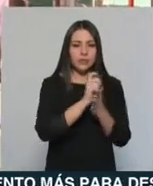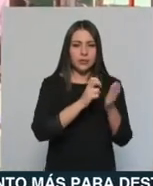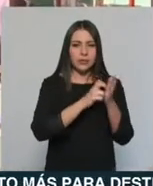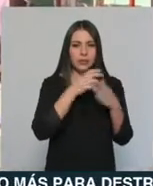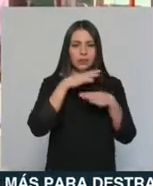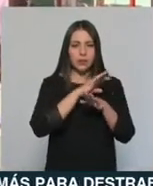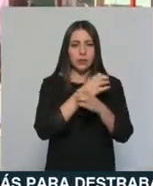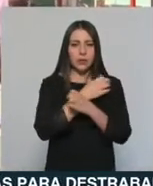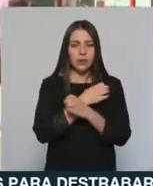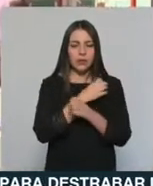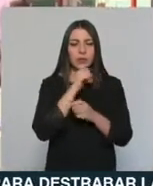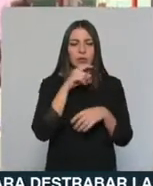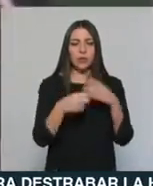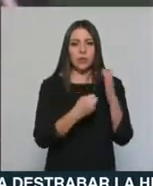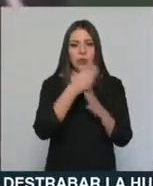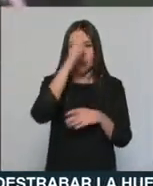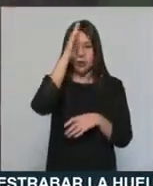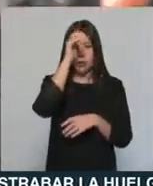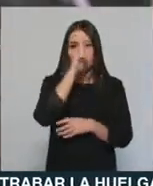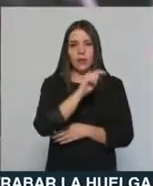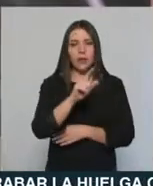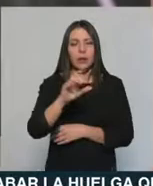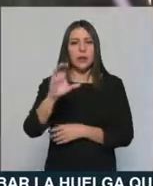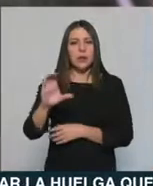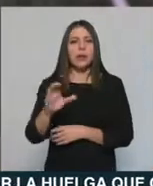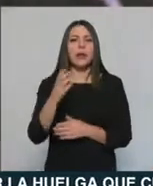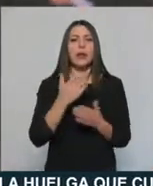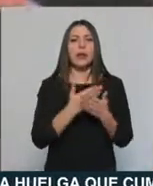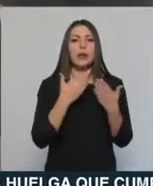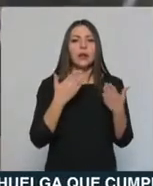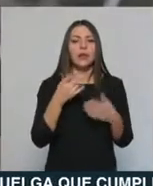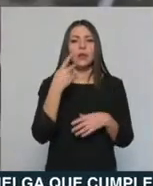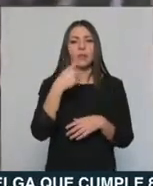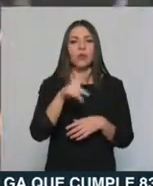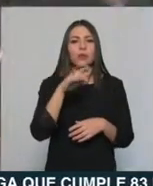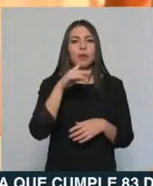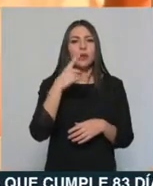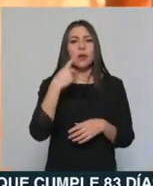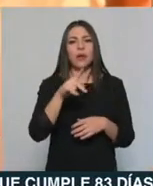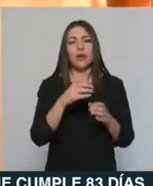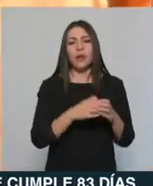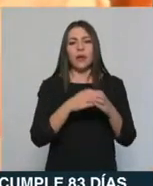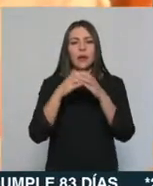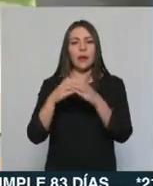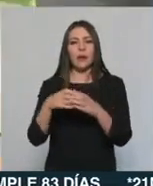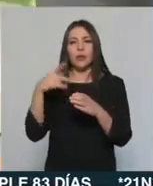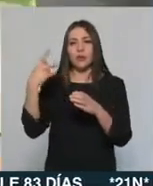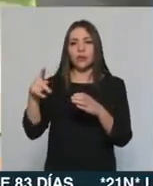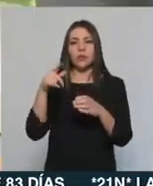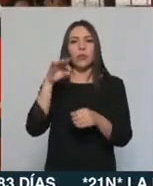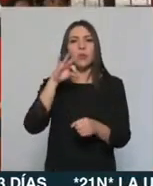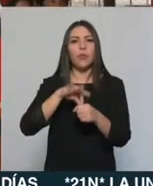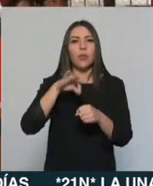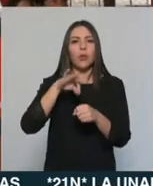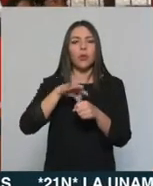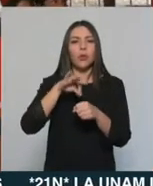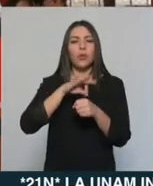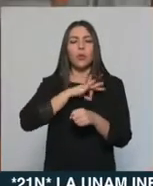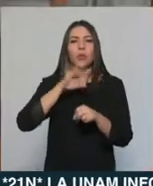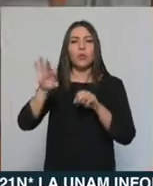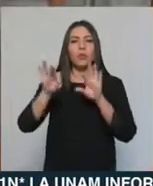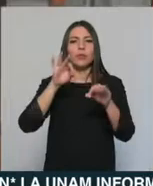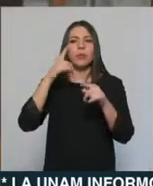del nuevo Tratado de Comercio, ahora va a haber voto universal, directo y secreto para las dirigencias sindicales. Eso es algo muy